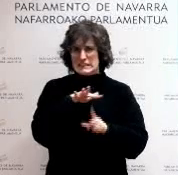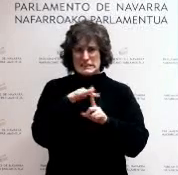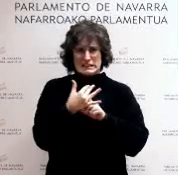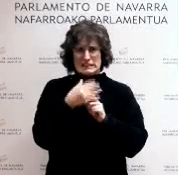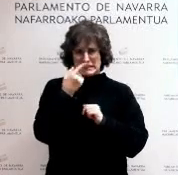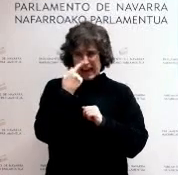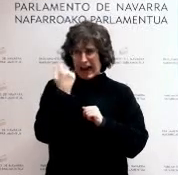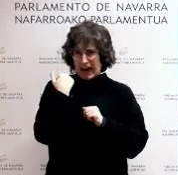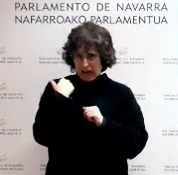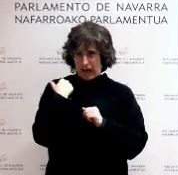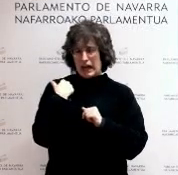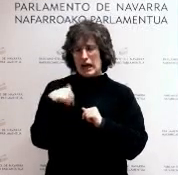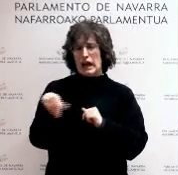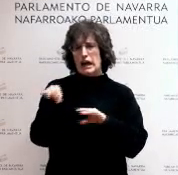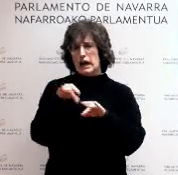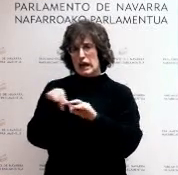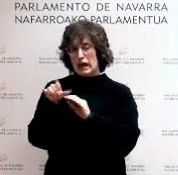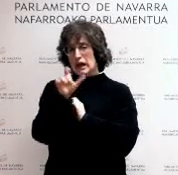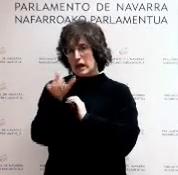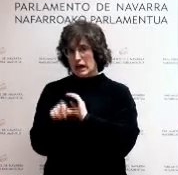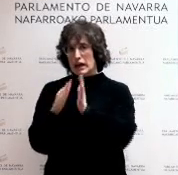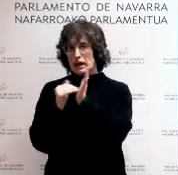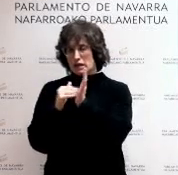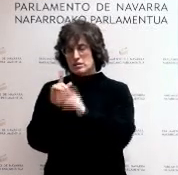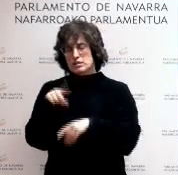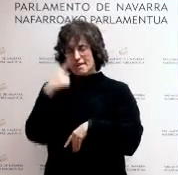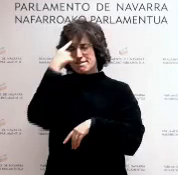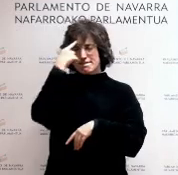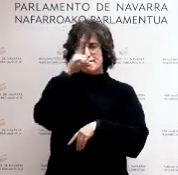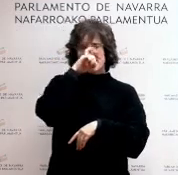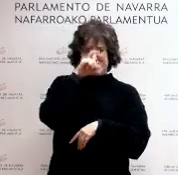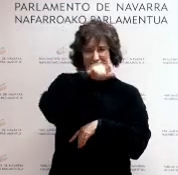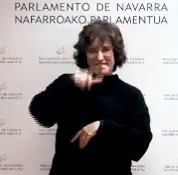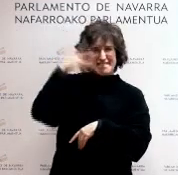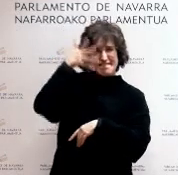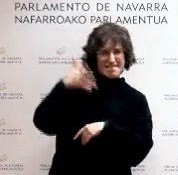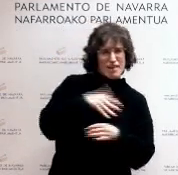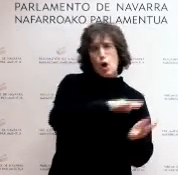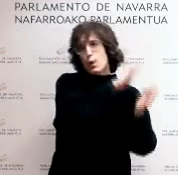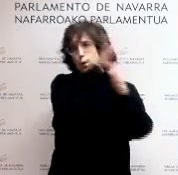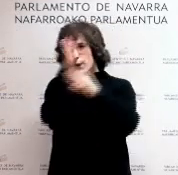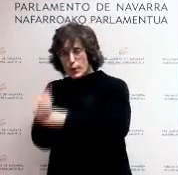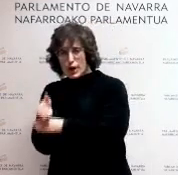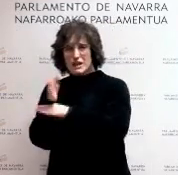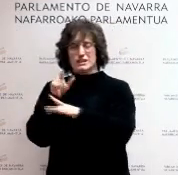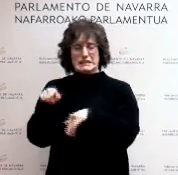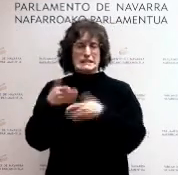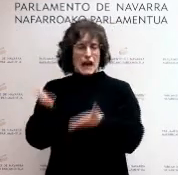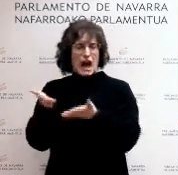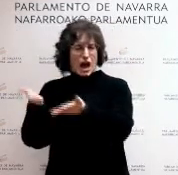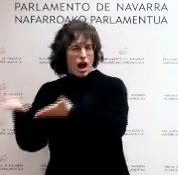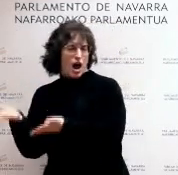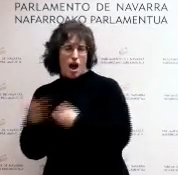tierras valencianas, y el recuerdo también para toda la gente de Navarra que colaboró y que desinteresadamente se fue allá a echar una mano.